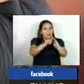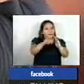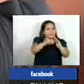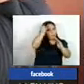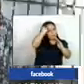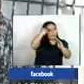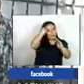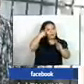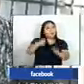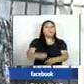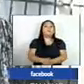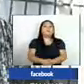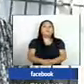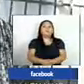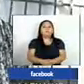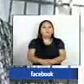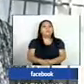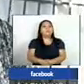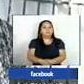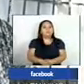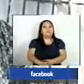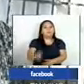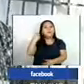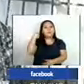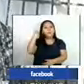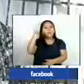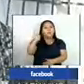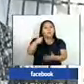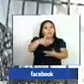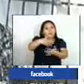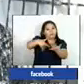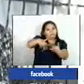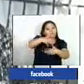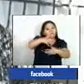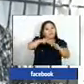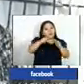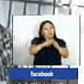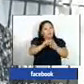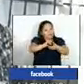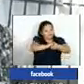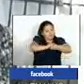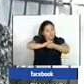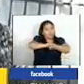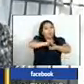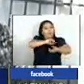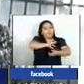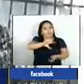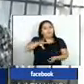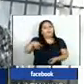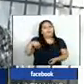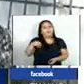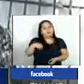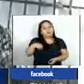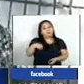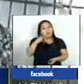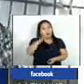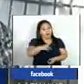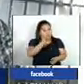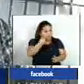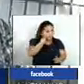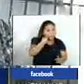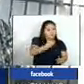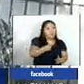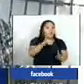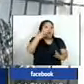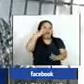casa? Es bien importante también la convivencia. sea, es más unión familiar y uno está más pendiente